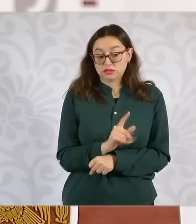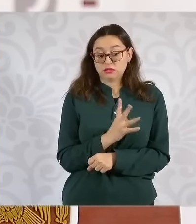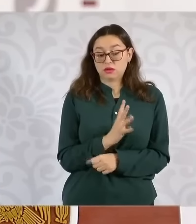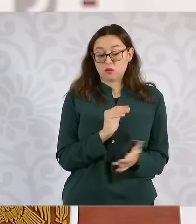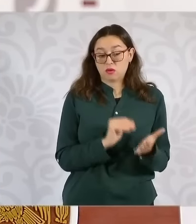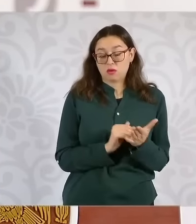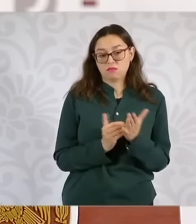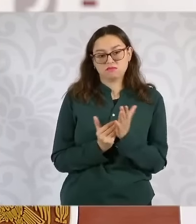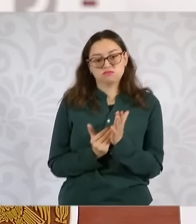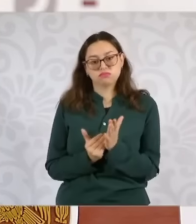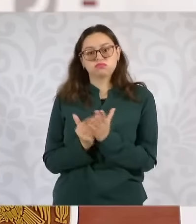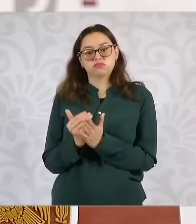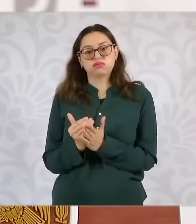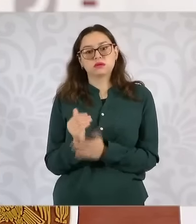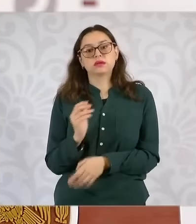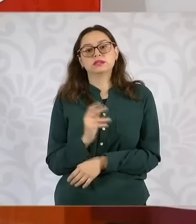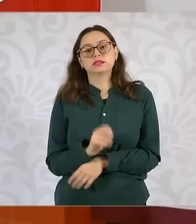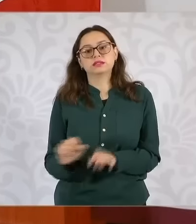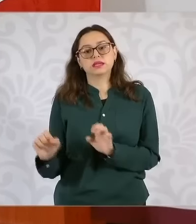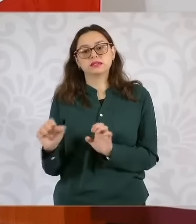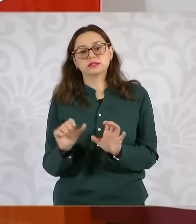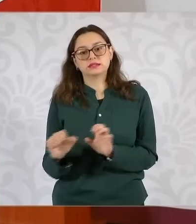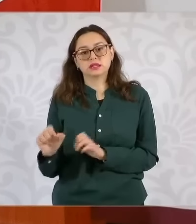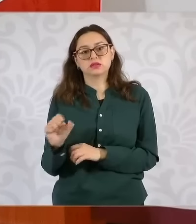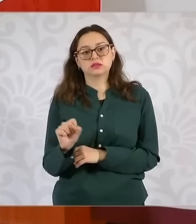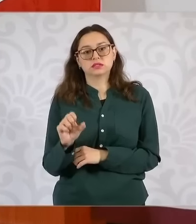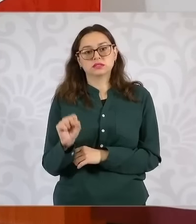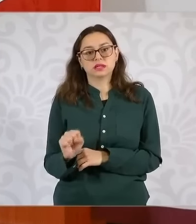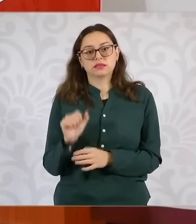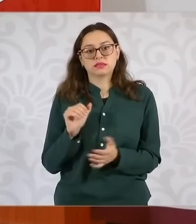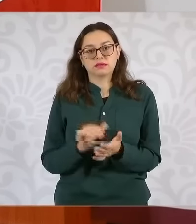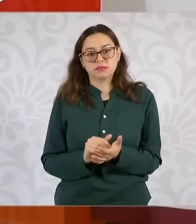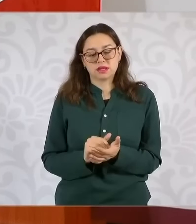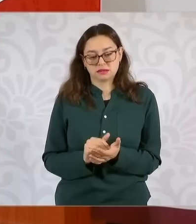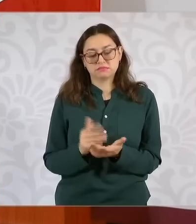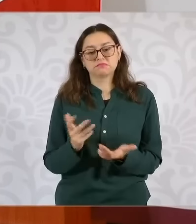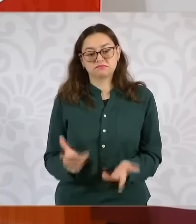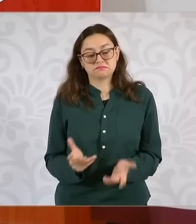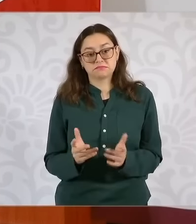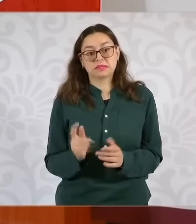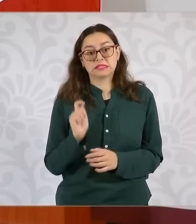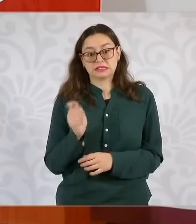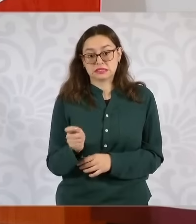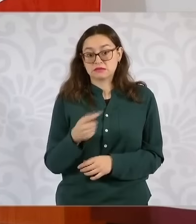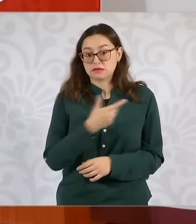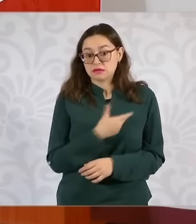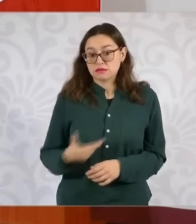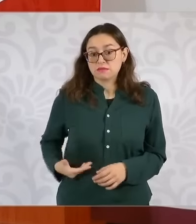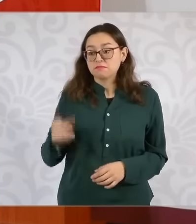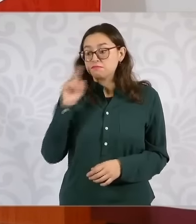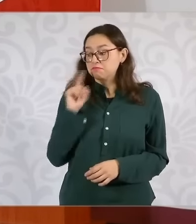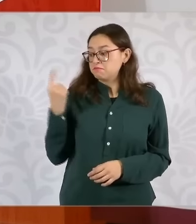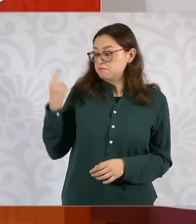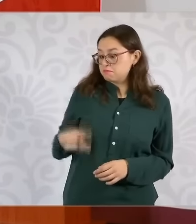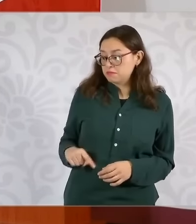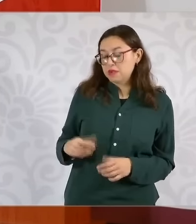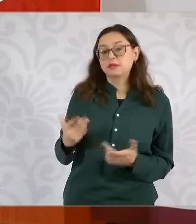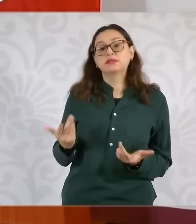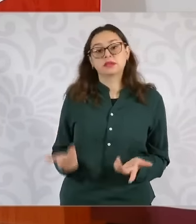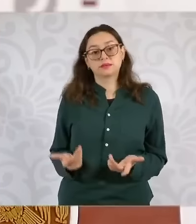A 660,000 estudiantes para el 2030, es decir, de acuerdo a las indicaciones de la presidenta de nuestro